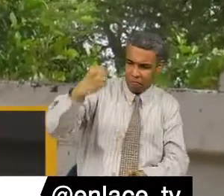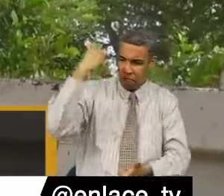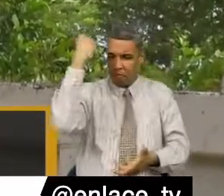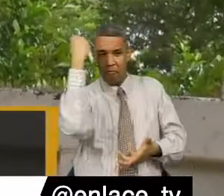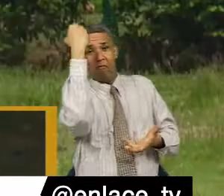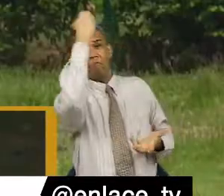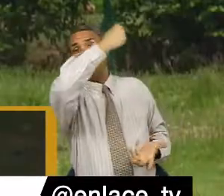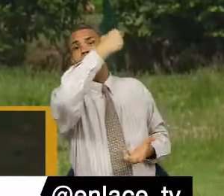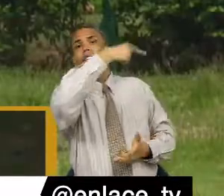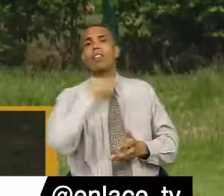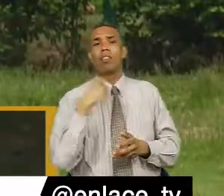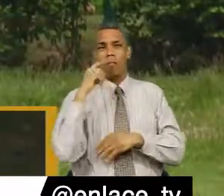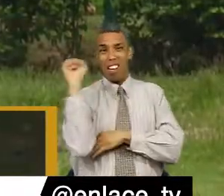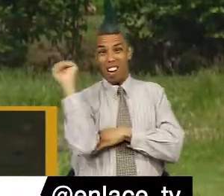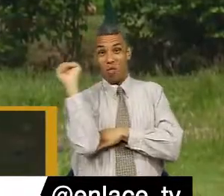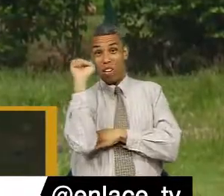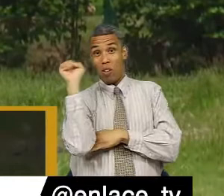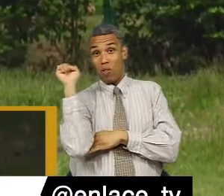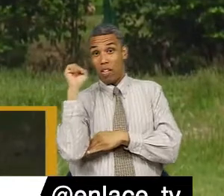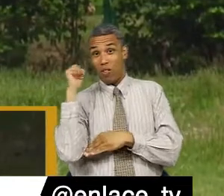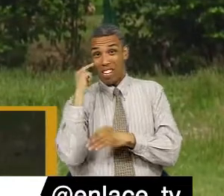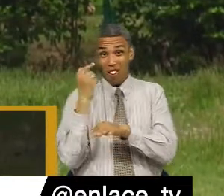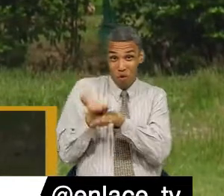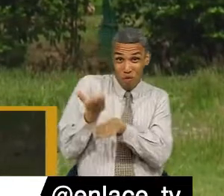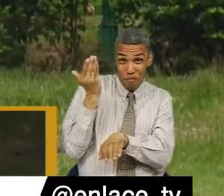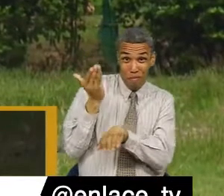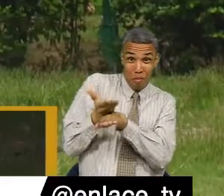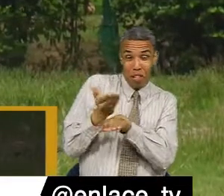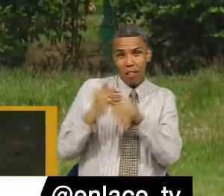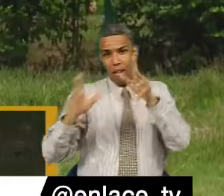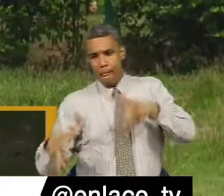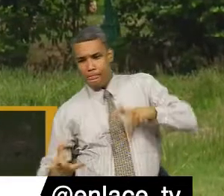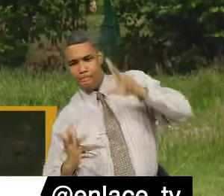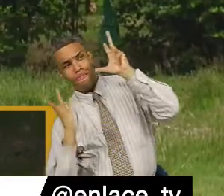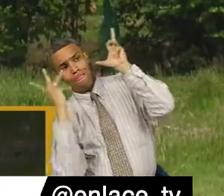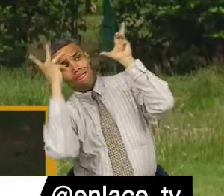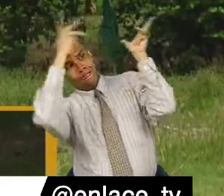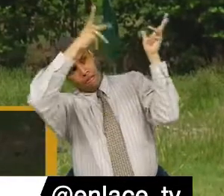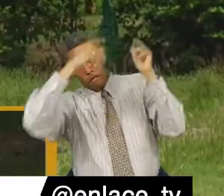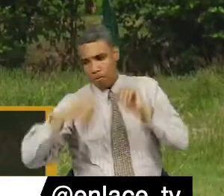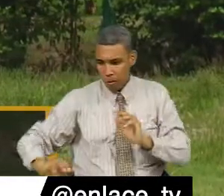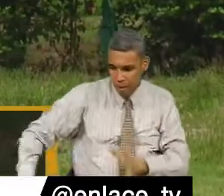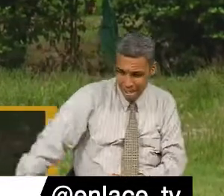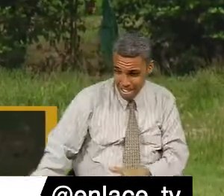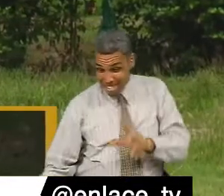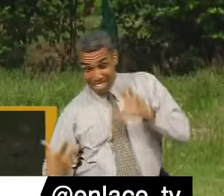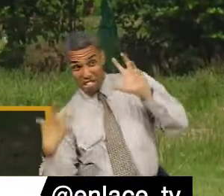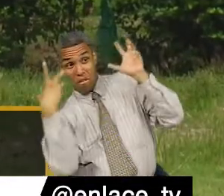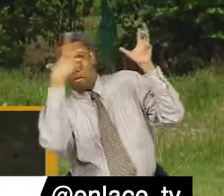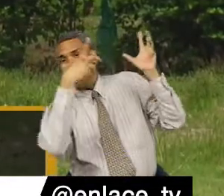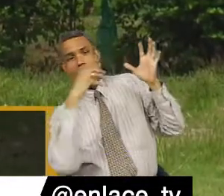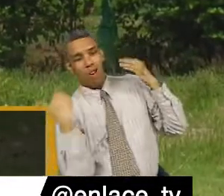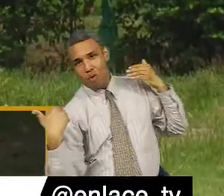hacen la visita técnica a según sea el caso, ¿sí?, que exponga en el oficio.